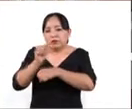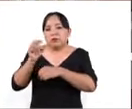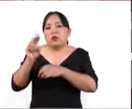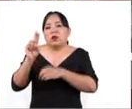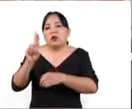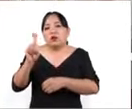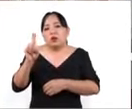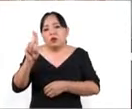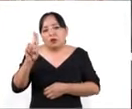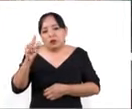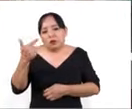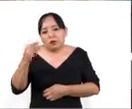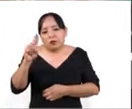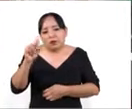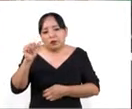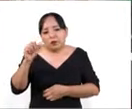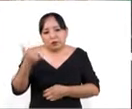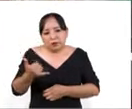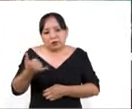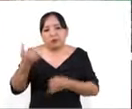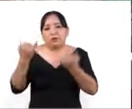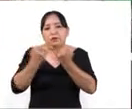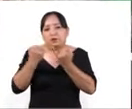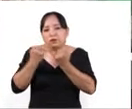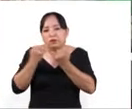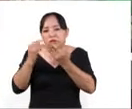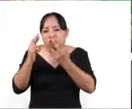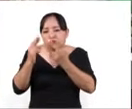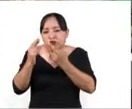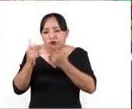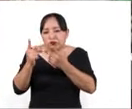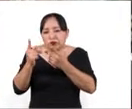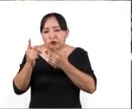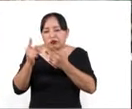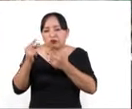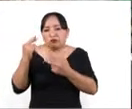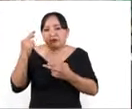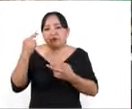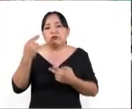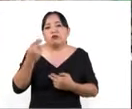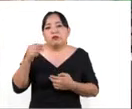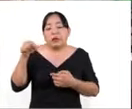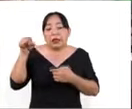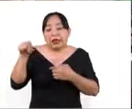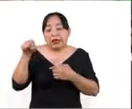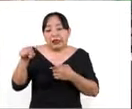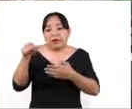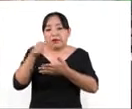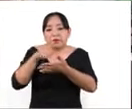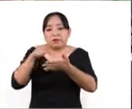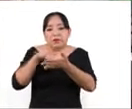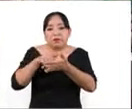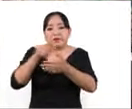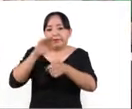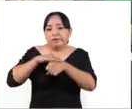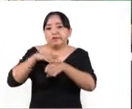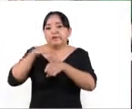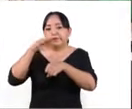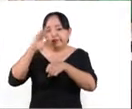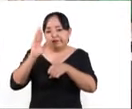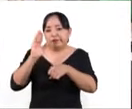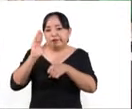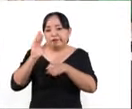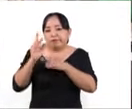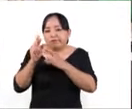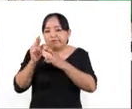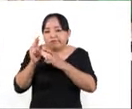y un problema con un techo en la colonia Daniel Garza. Son los puntos más particulares que tenemos hasta el momento y